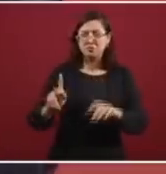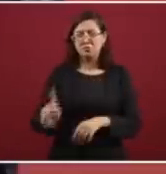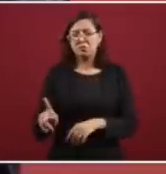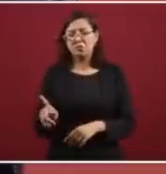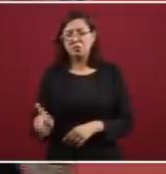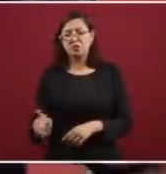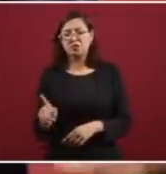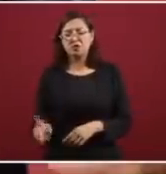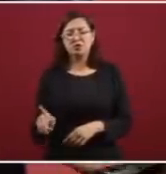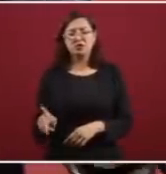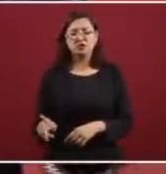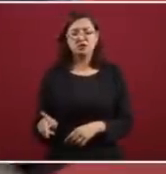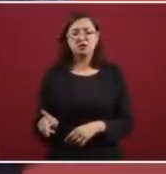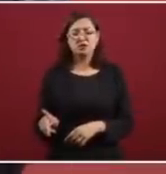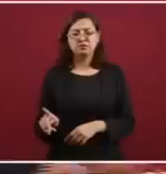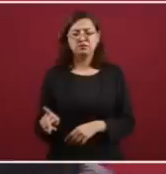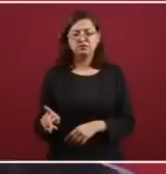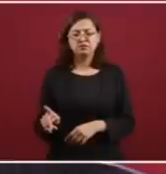para que